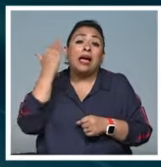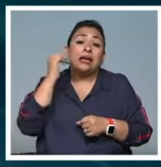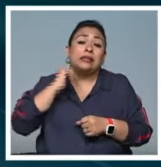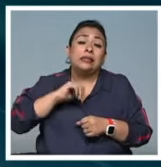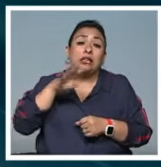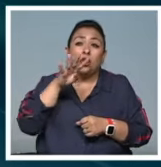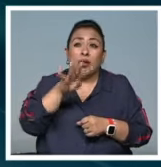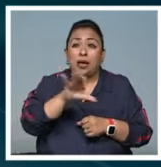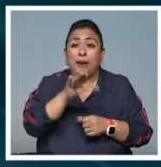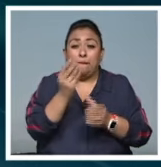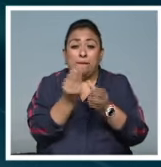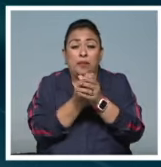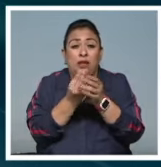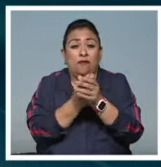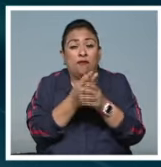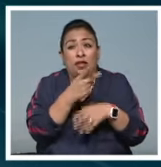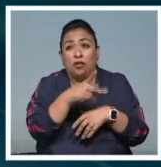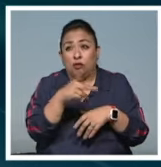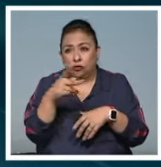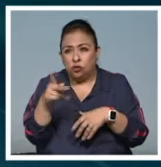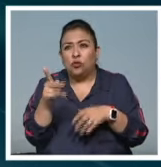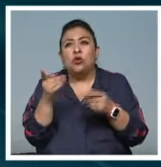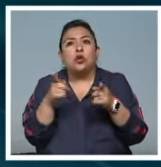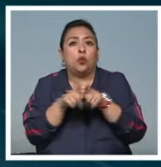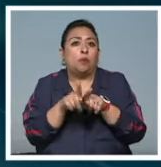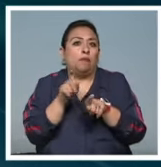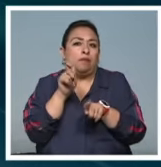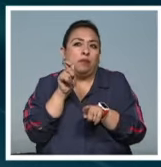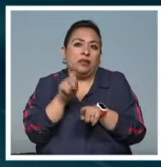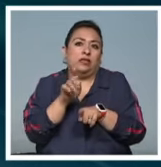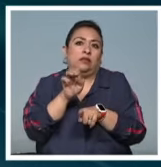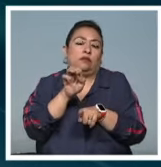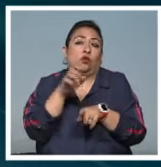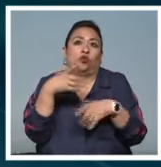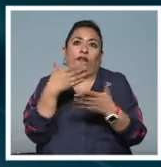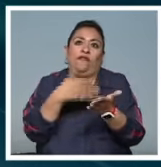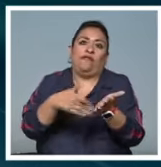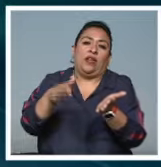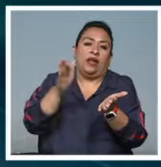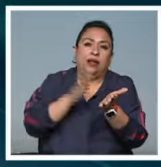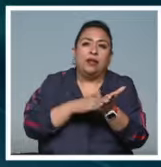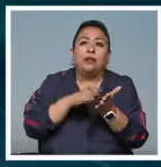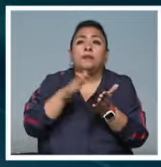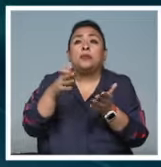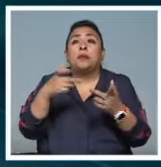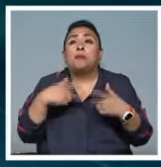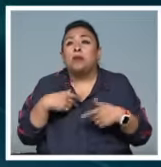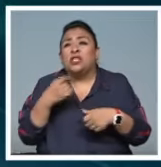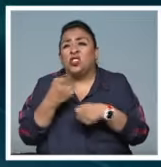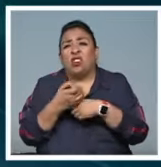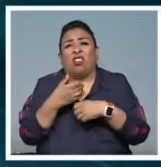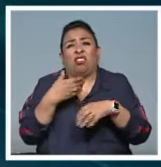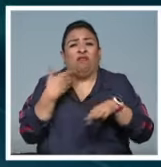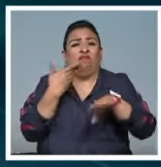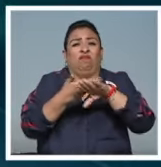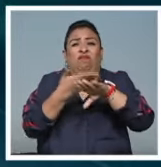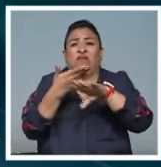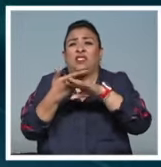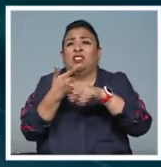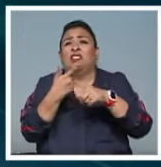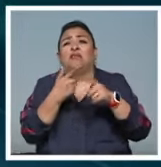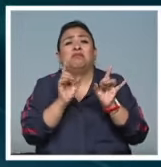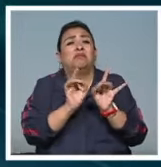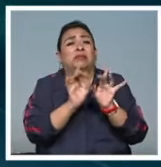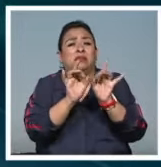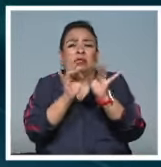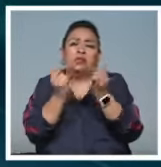una perspectiva íntima, ¿no? A la vez que es épica también, porque claro, estos personajes acaban siendo golpeados por esos grandes eventos